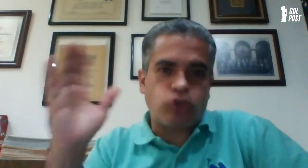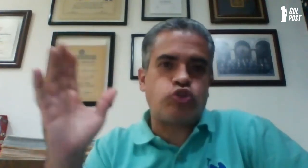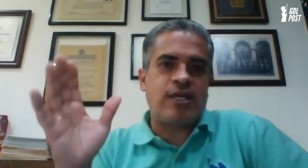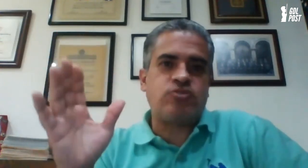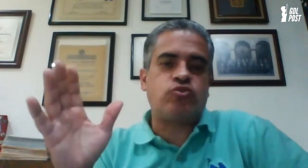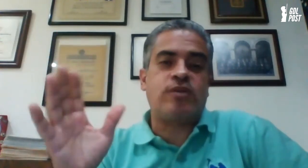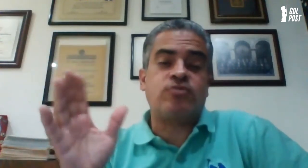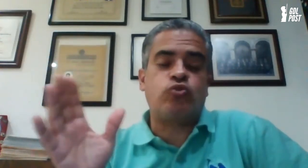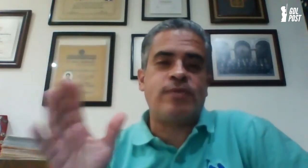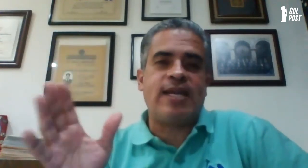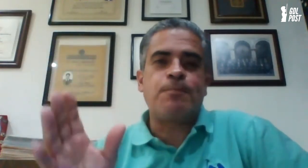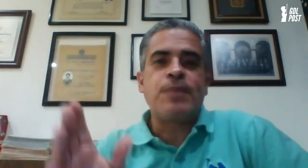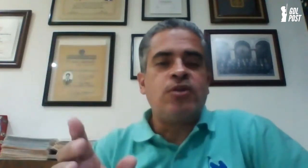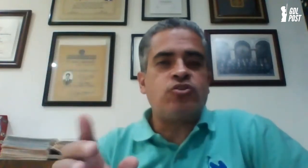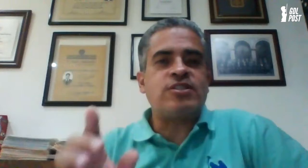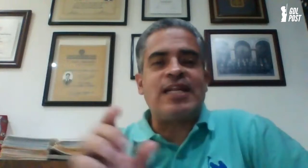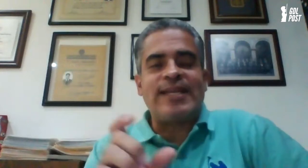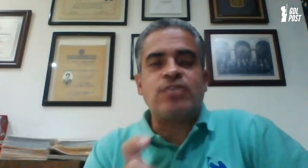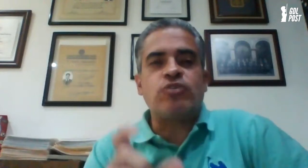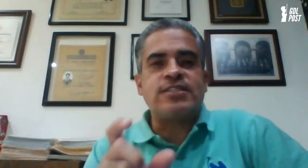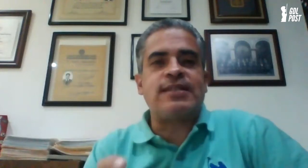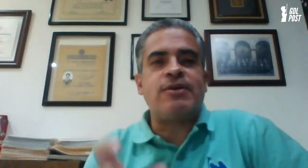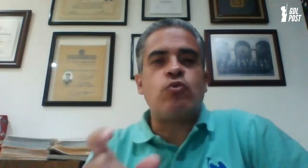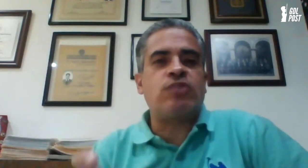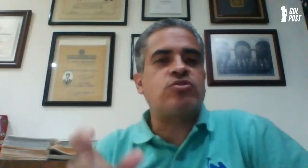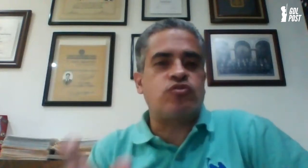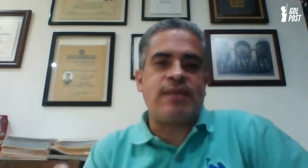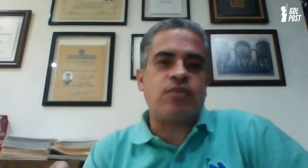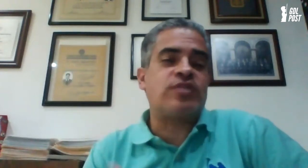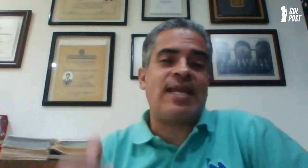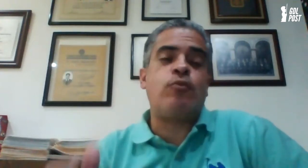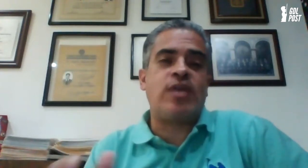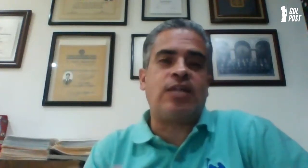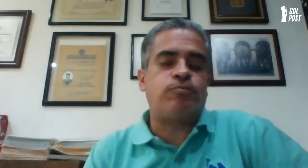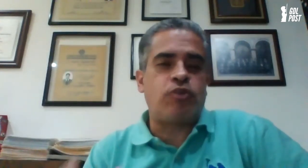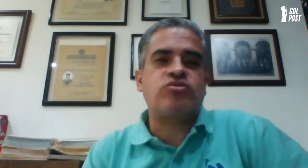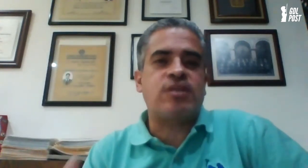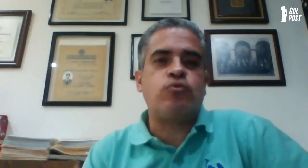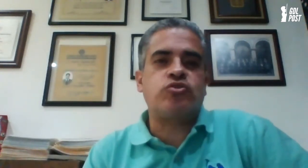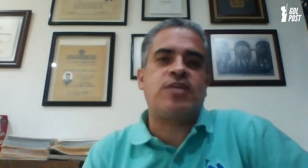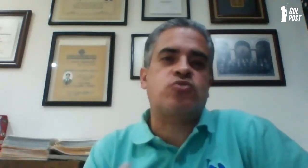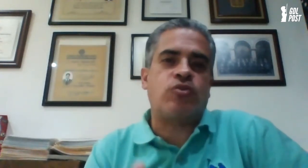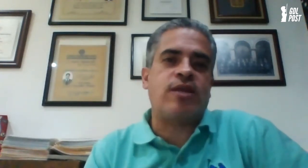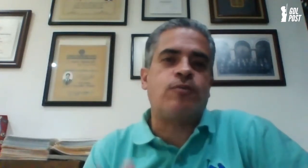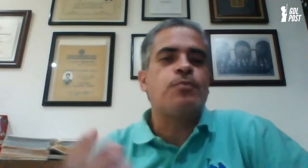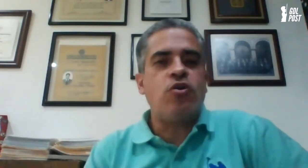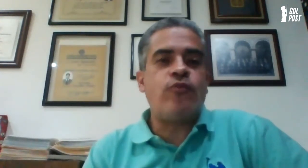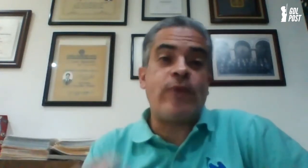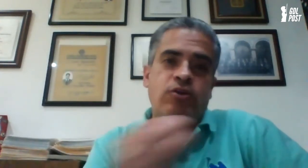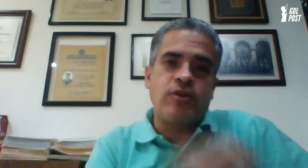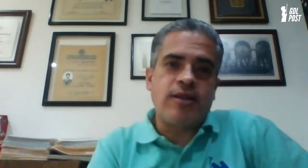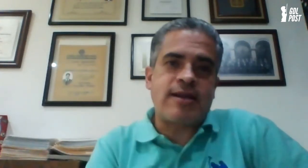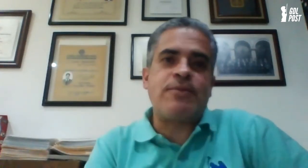del costo que eso tuviera. Entonces, el riesgo que se estaban jugando estos médicos era muy alto. Por eso es que muchos de ellos corrieron